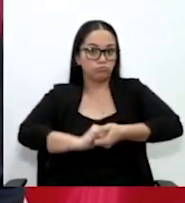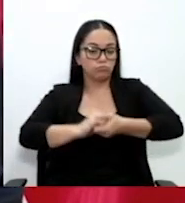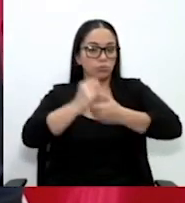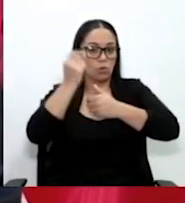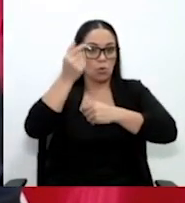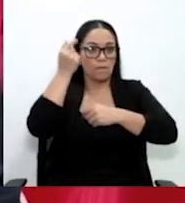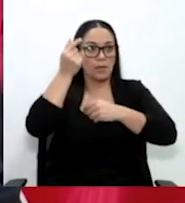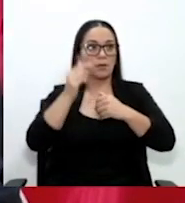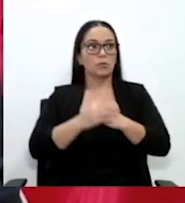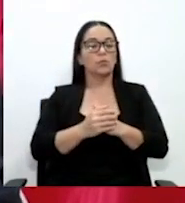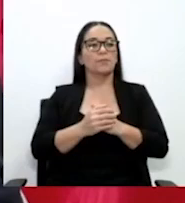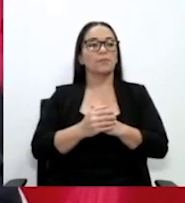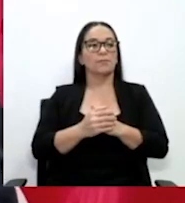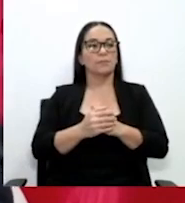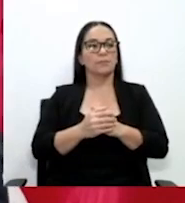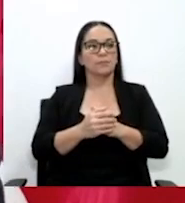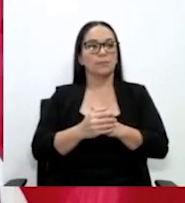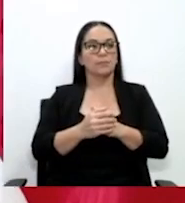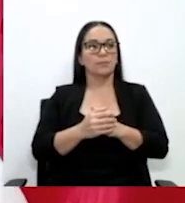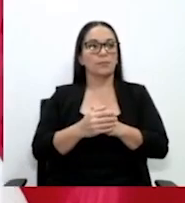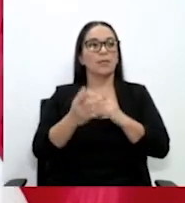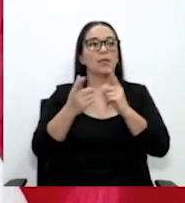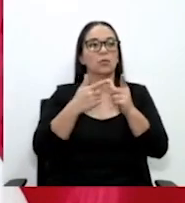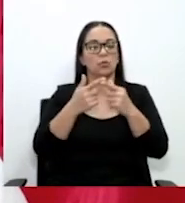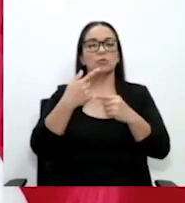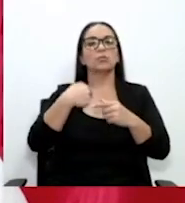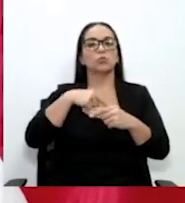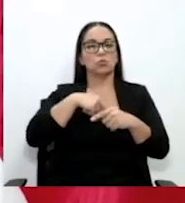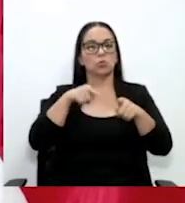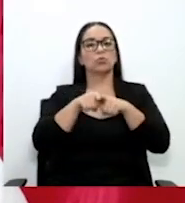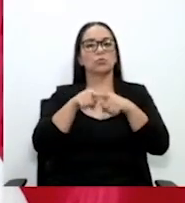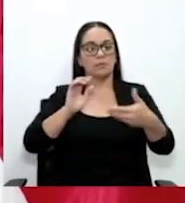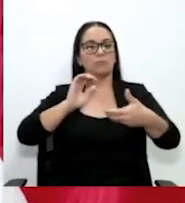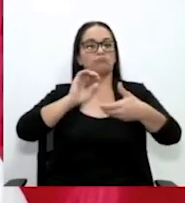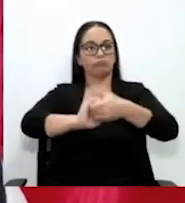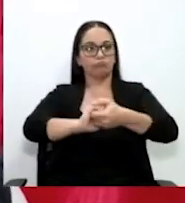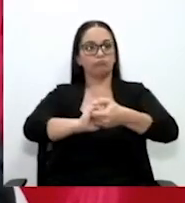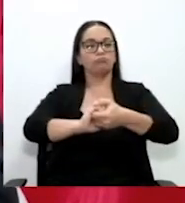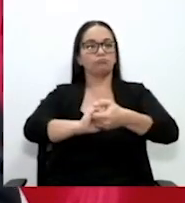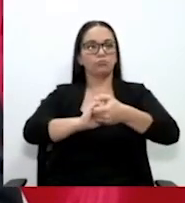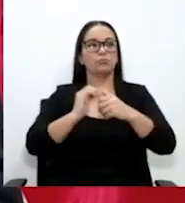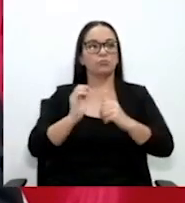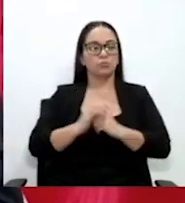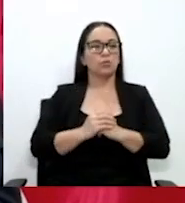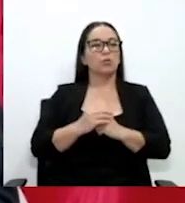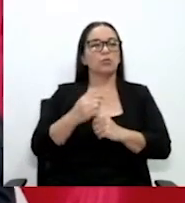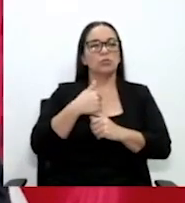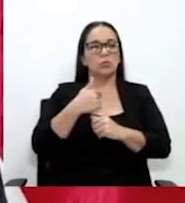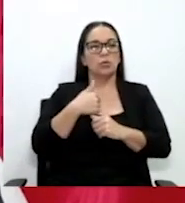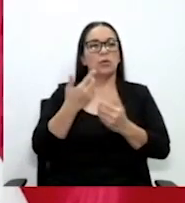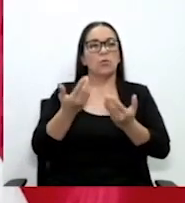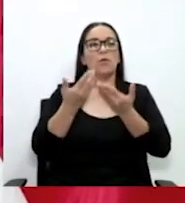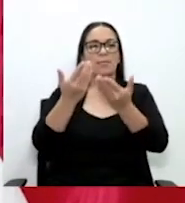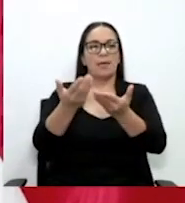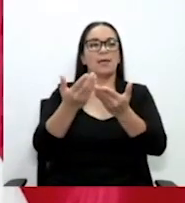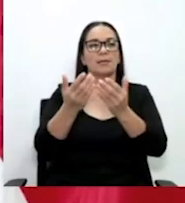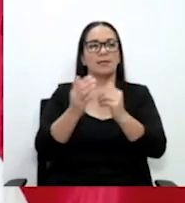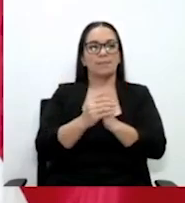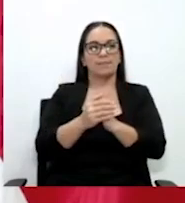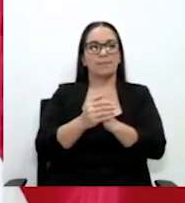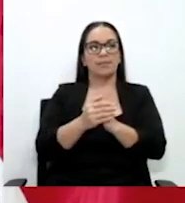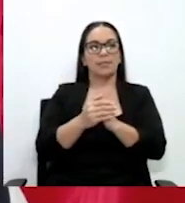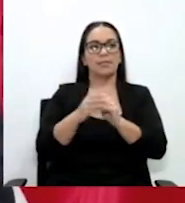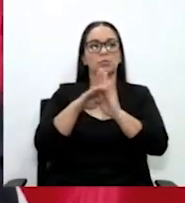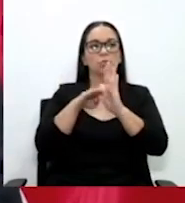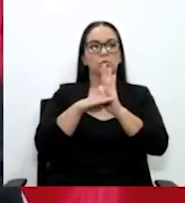puño, nosotros extendemos una mano abierta y franca y yo le voy a dar instrucciones a